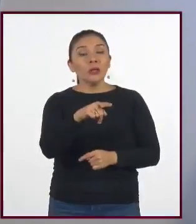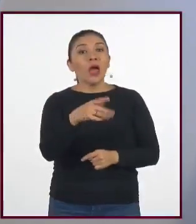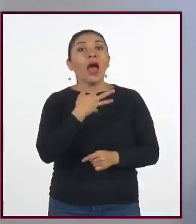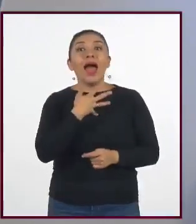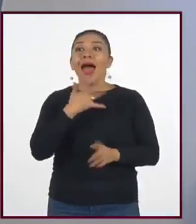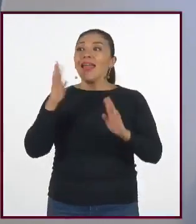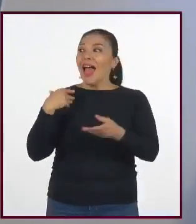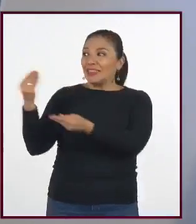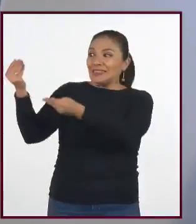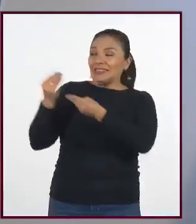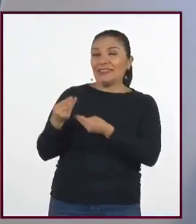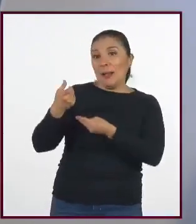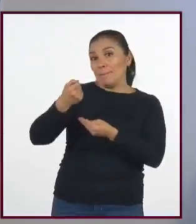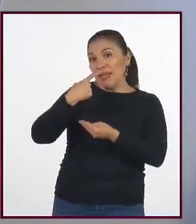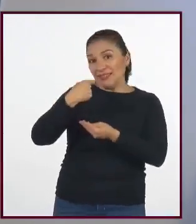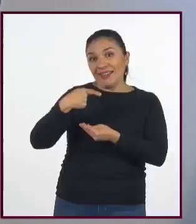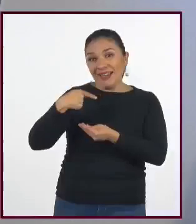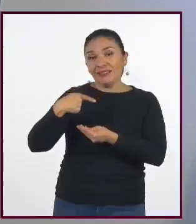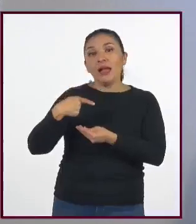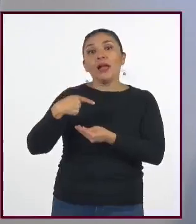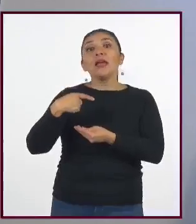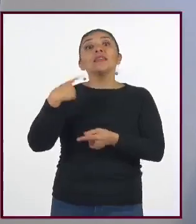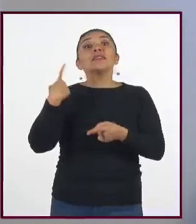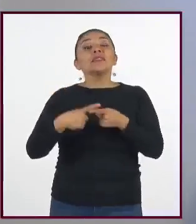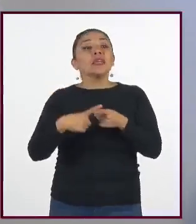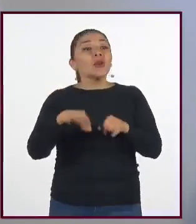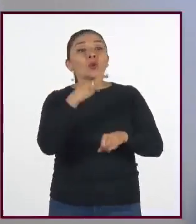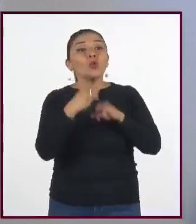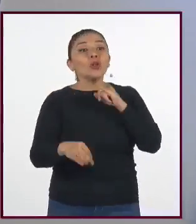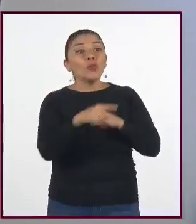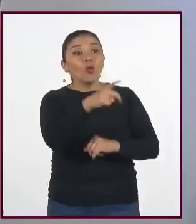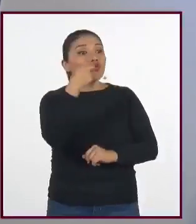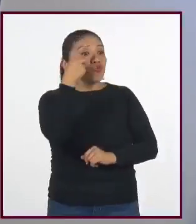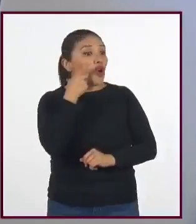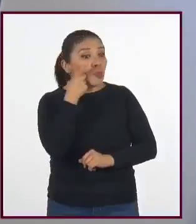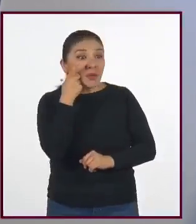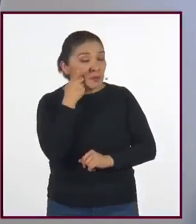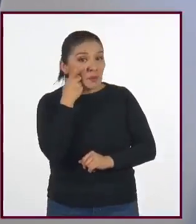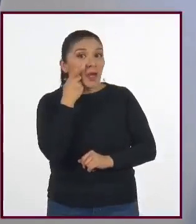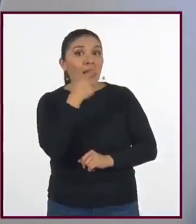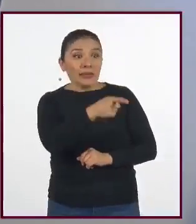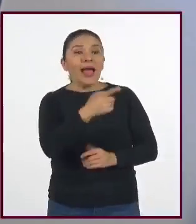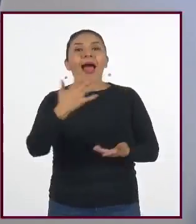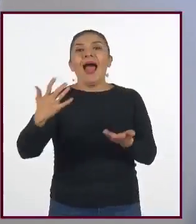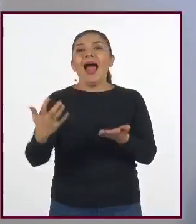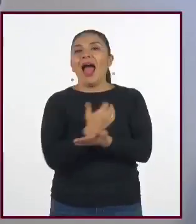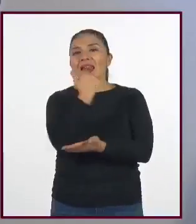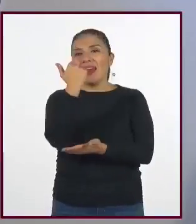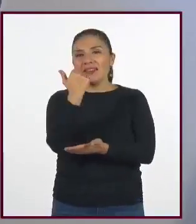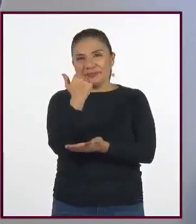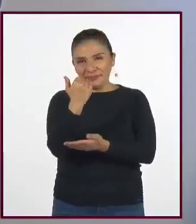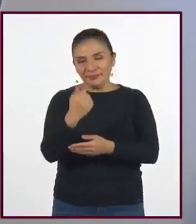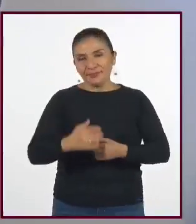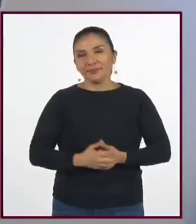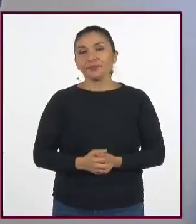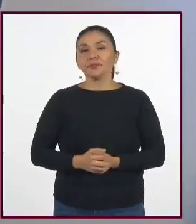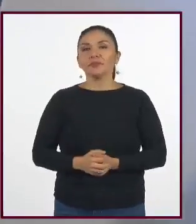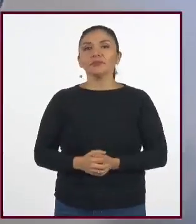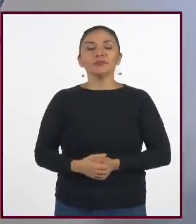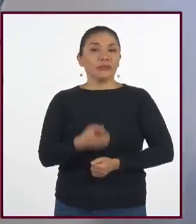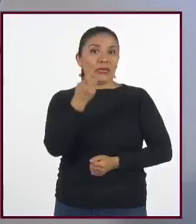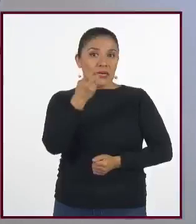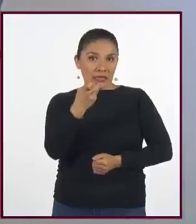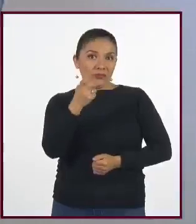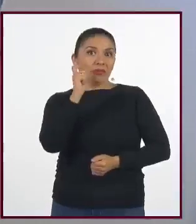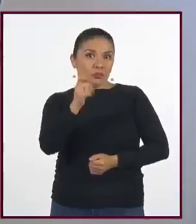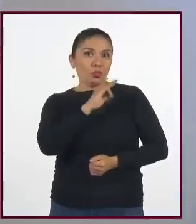clonazepam y se lo toman y el último que se queda dormido es el que gana. Eso ya entra en sobredosis,